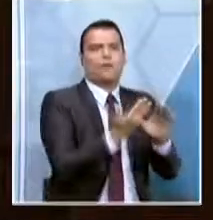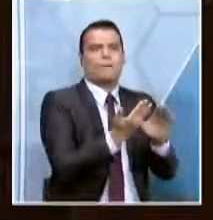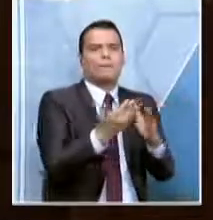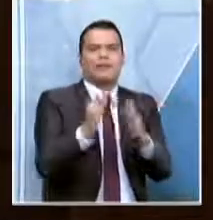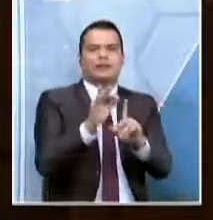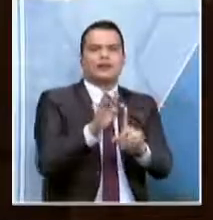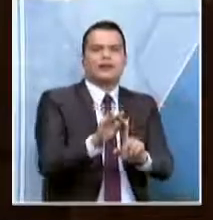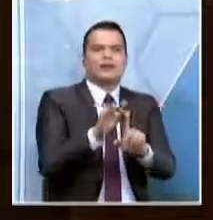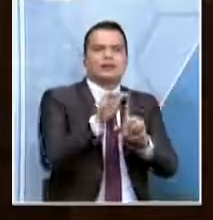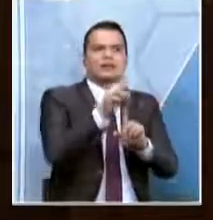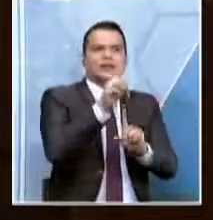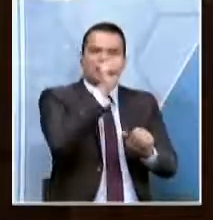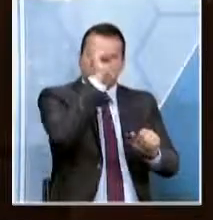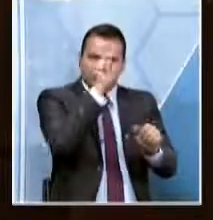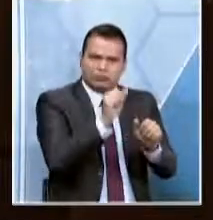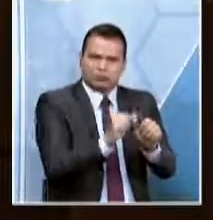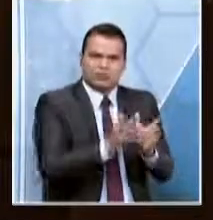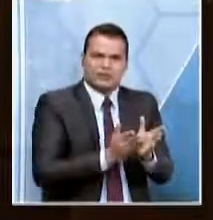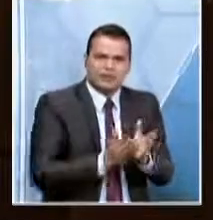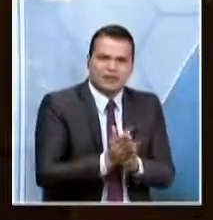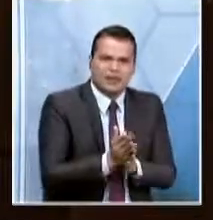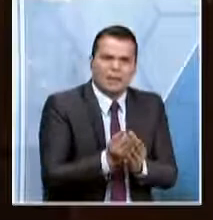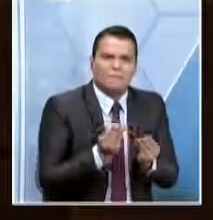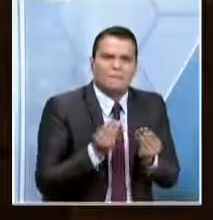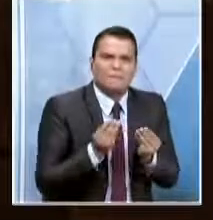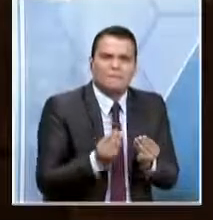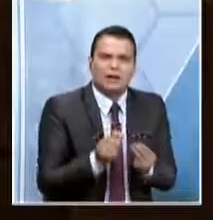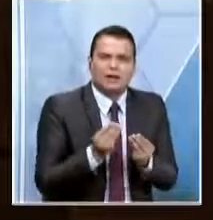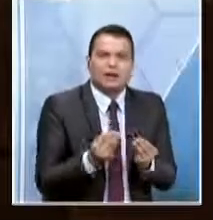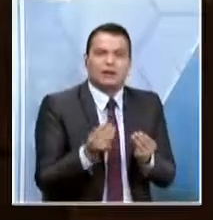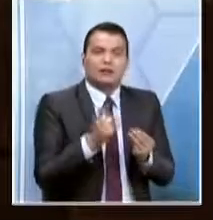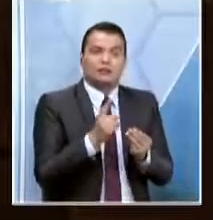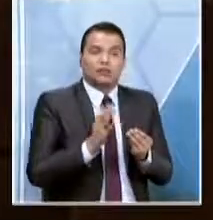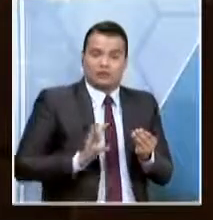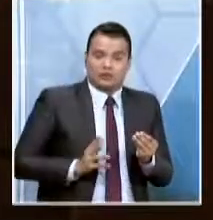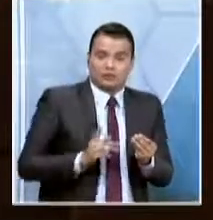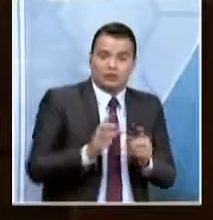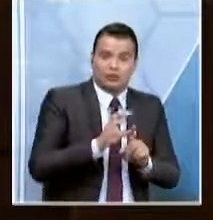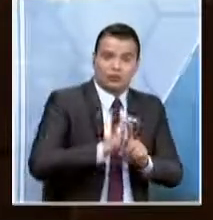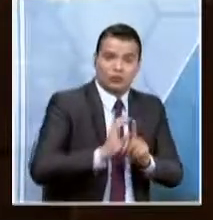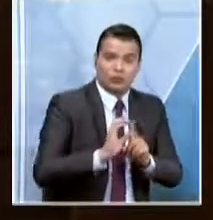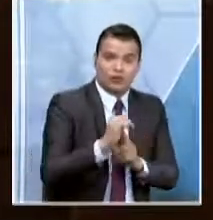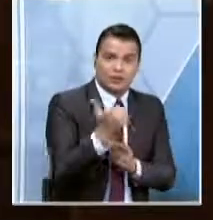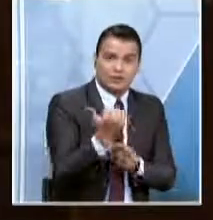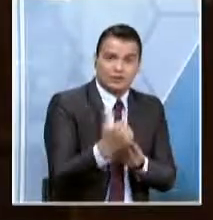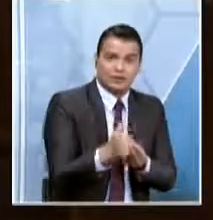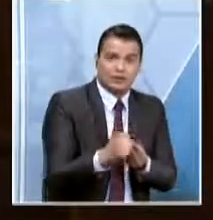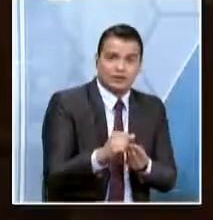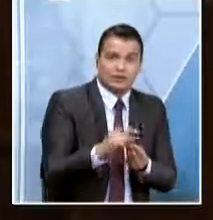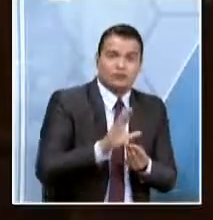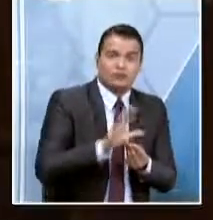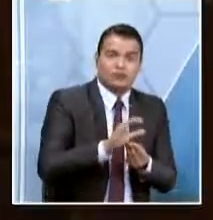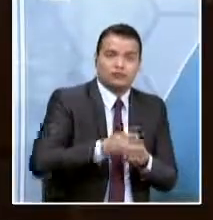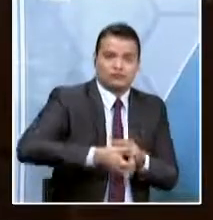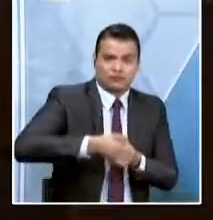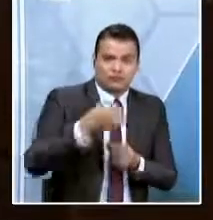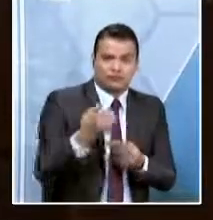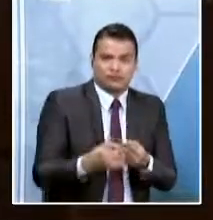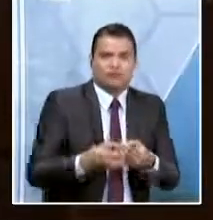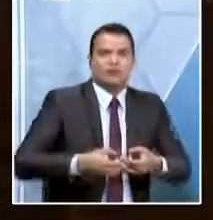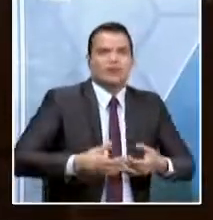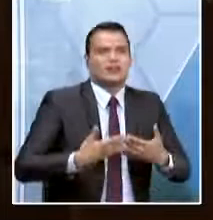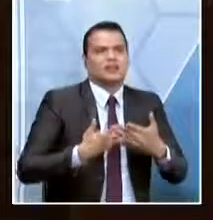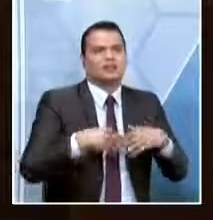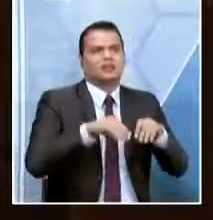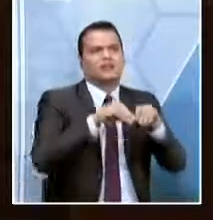lo que va a permitir que esta manifestación cultural, artística y de desarrollo de la ciudad se preserve por